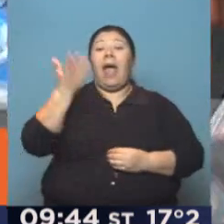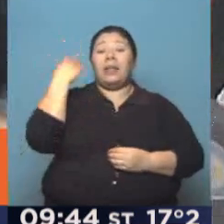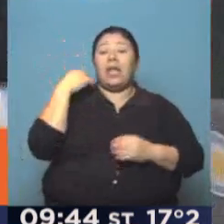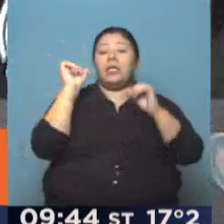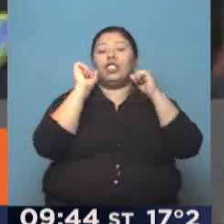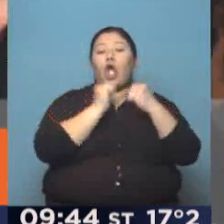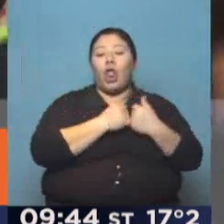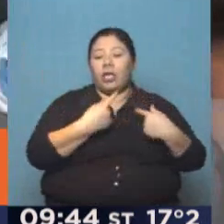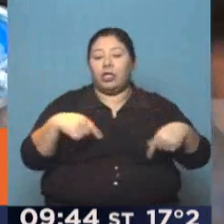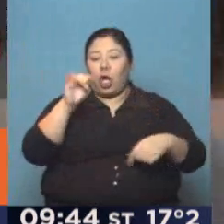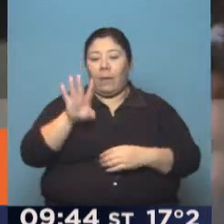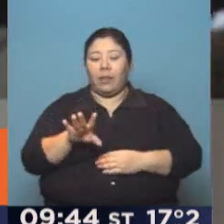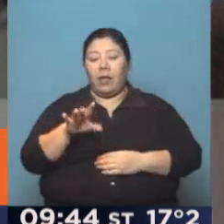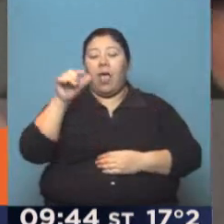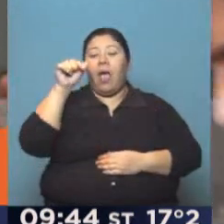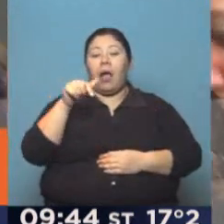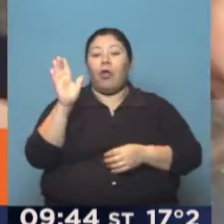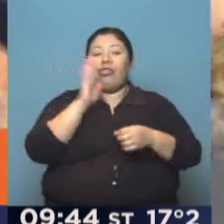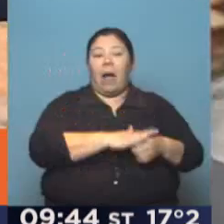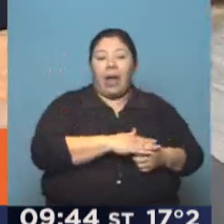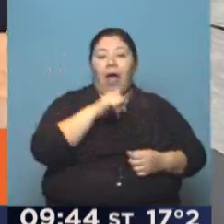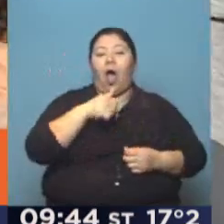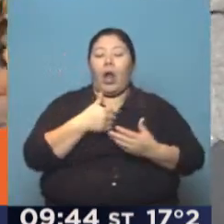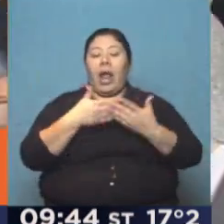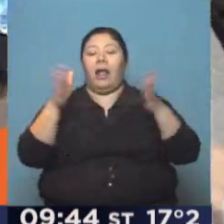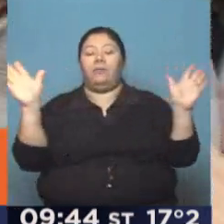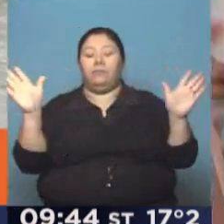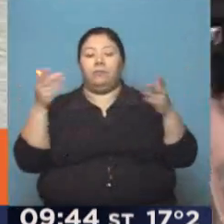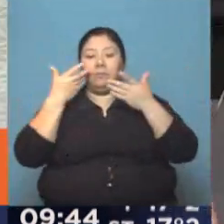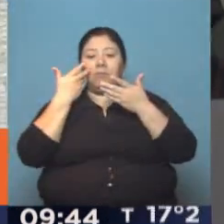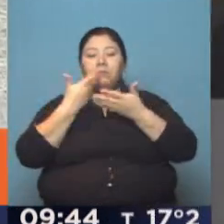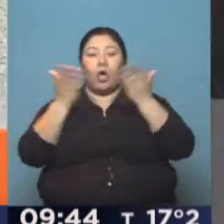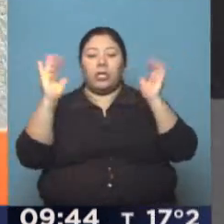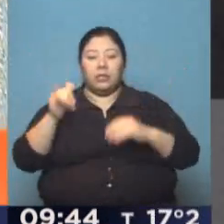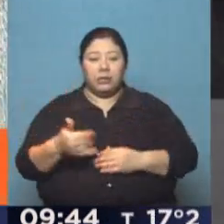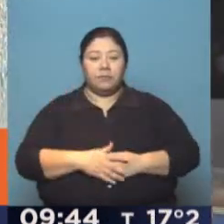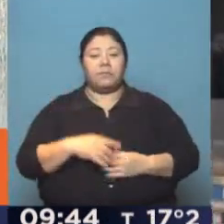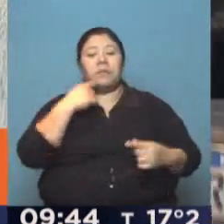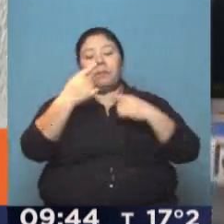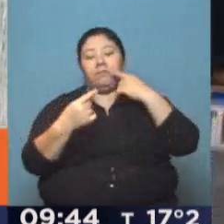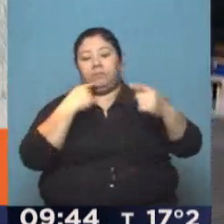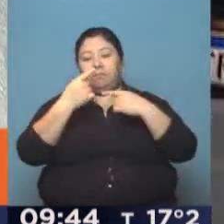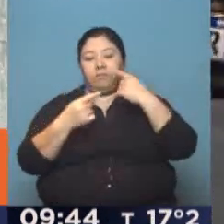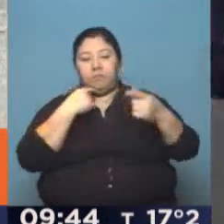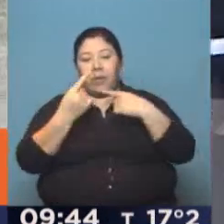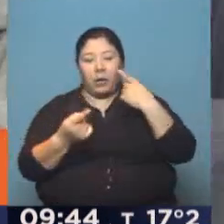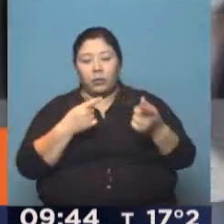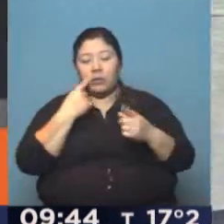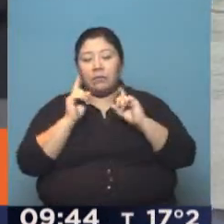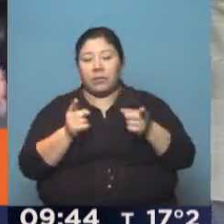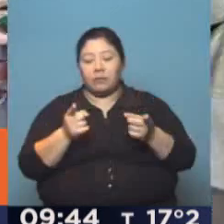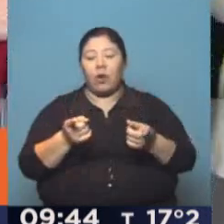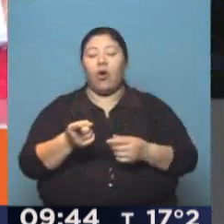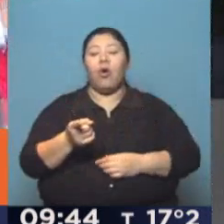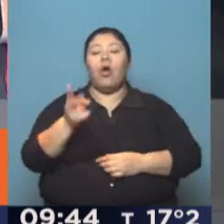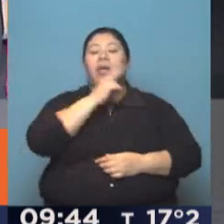gracias. Ministro. Bueno, fueron varios los temas que se le consultaron al jefe de gabinete de ministros, Marcos Peña.